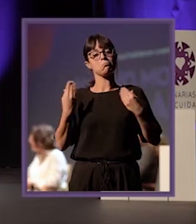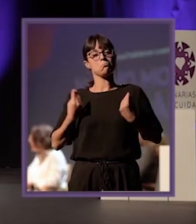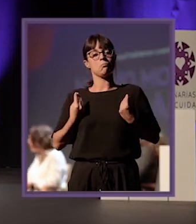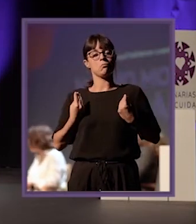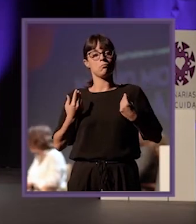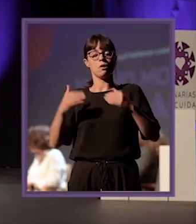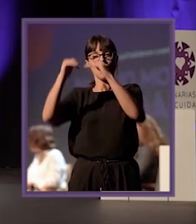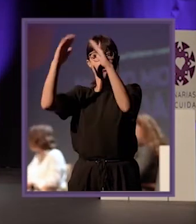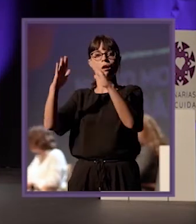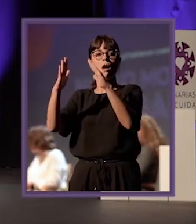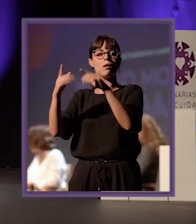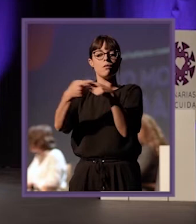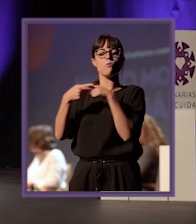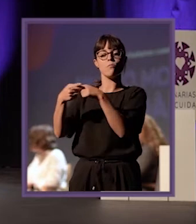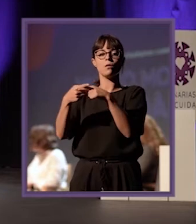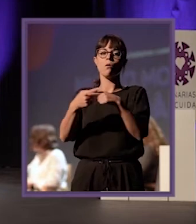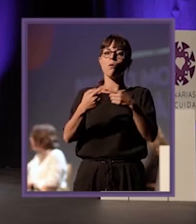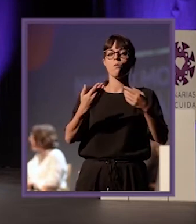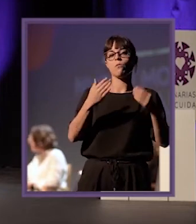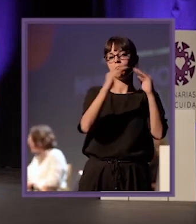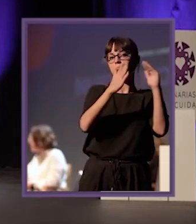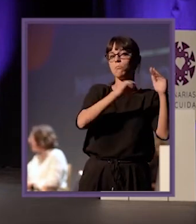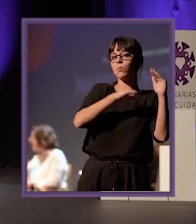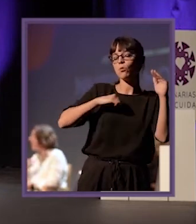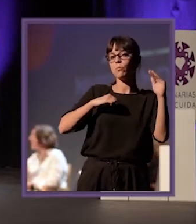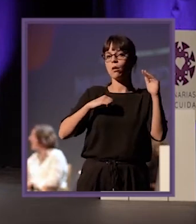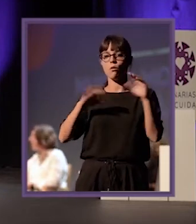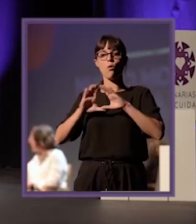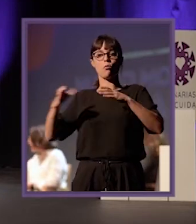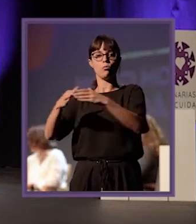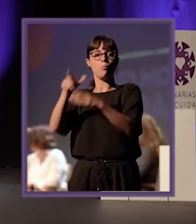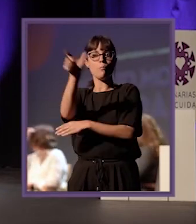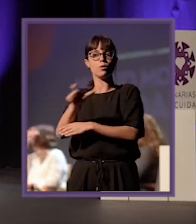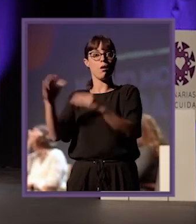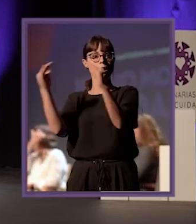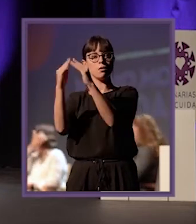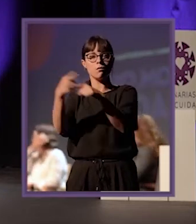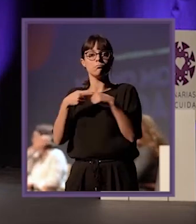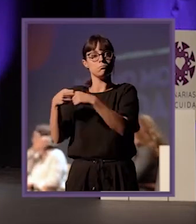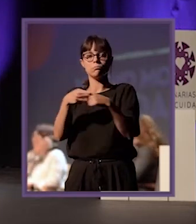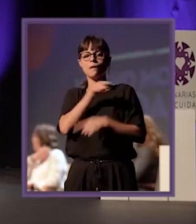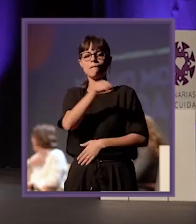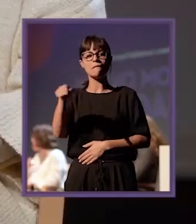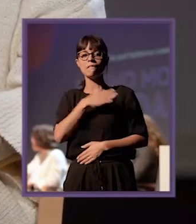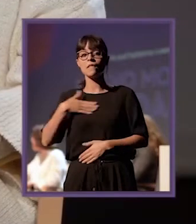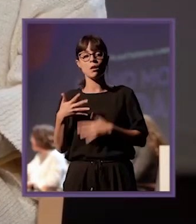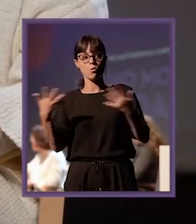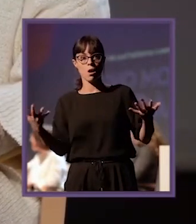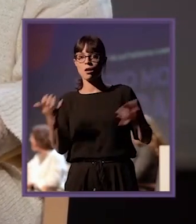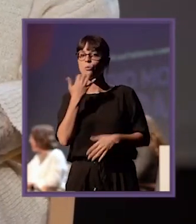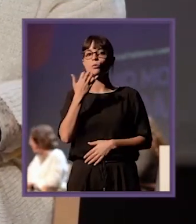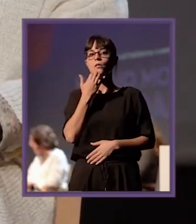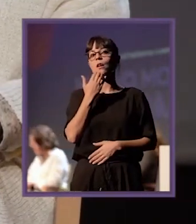o en una vivienda propia o comunitaria. Si queremos envejecer siendo coetáneos, todos en una misma generación, o lo queremos hacer de una